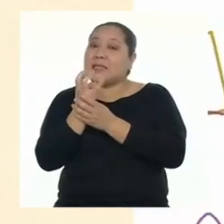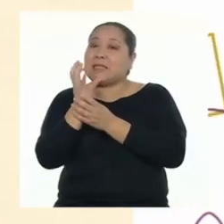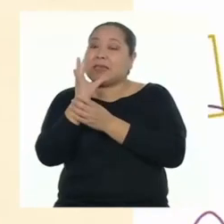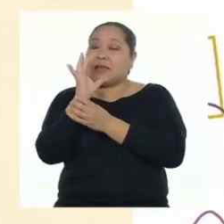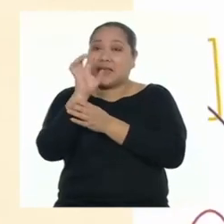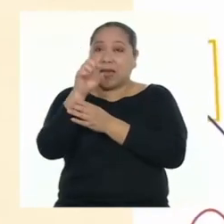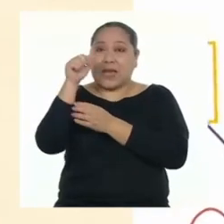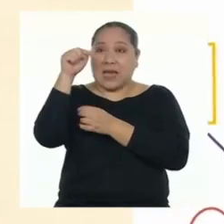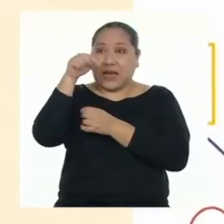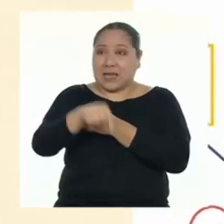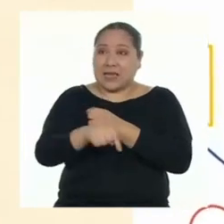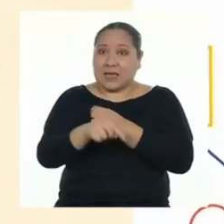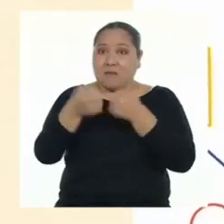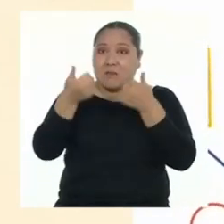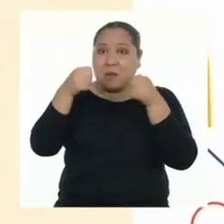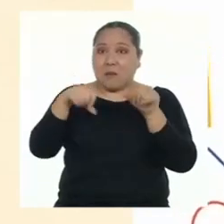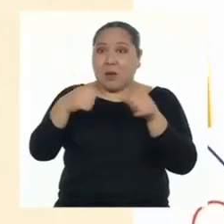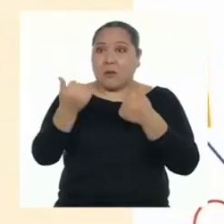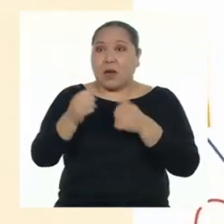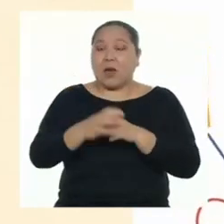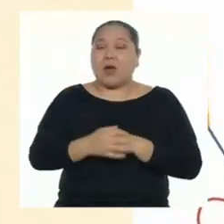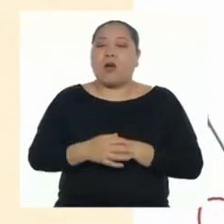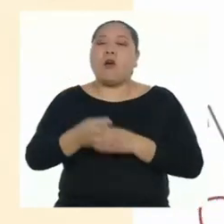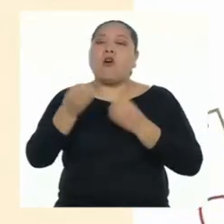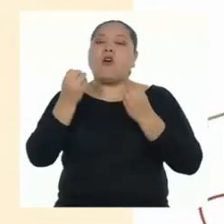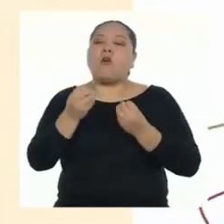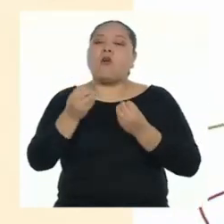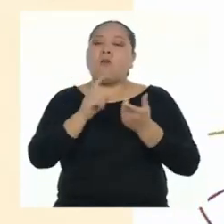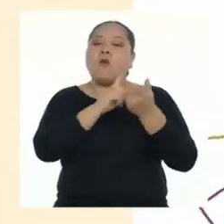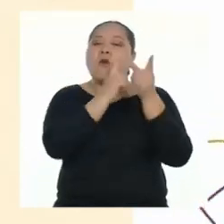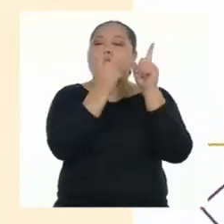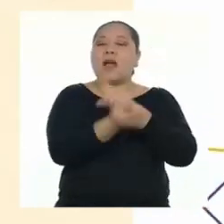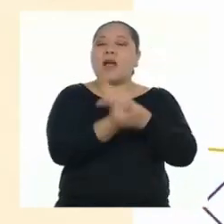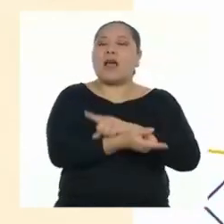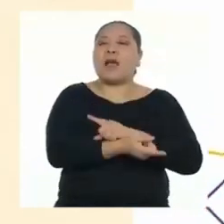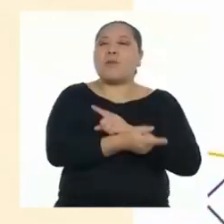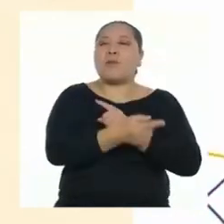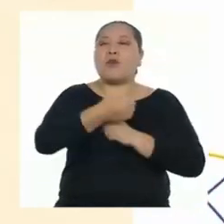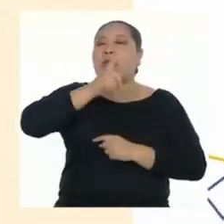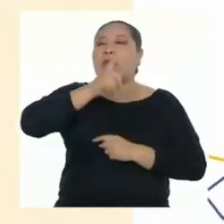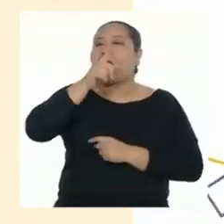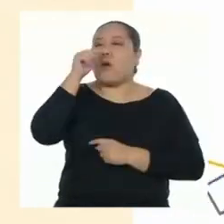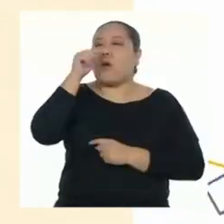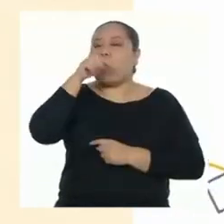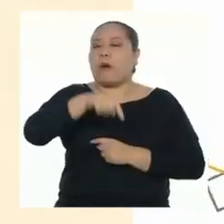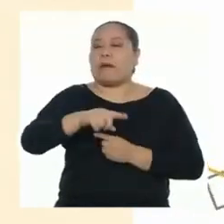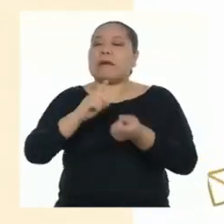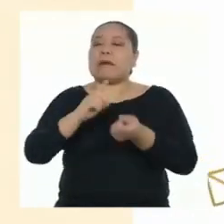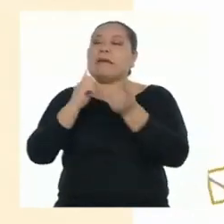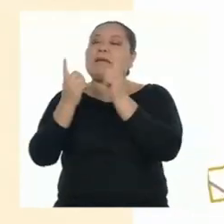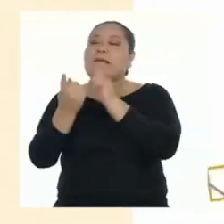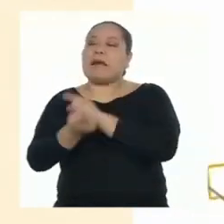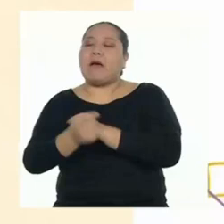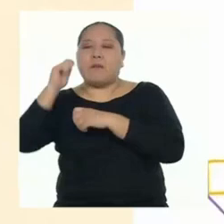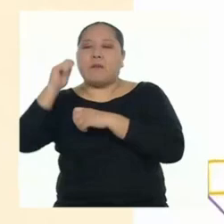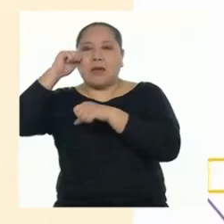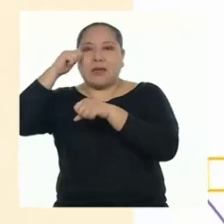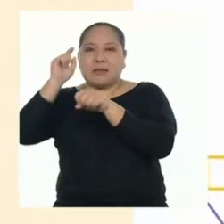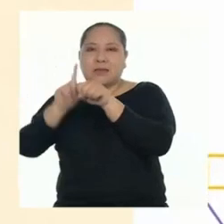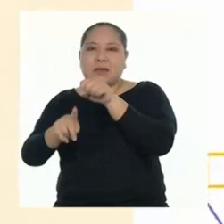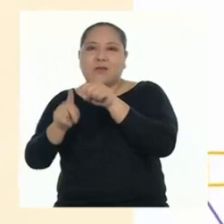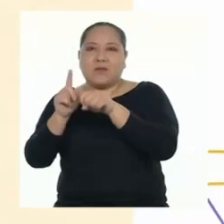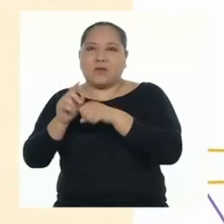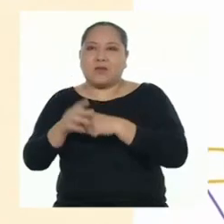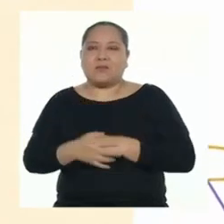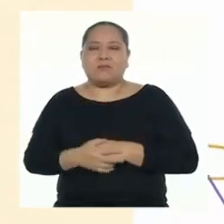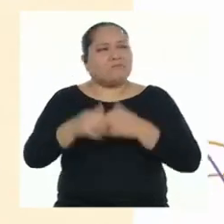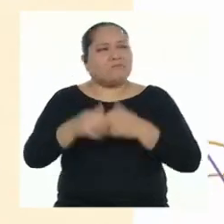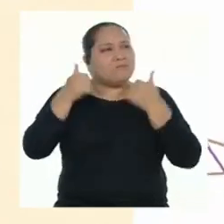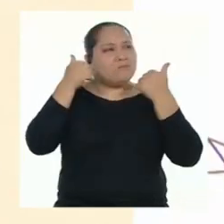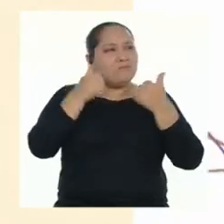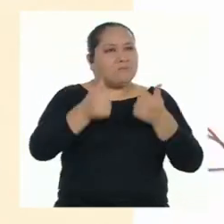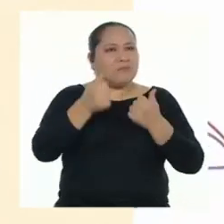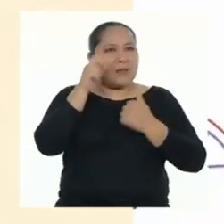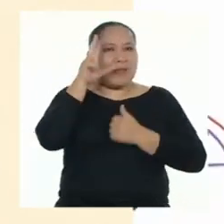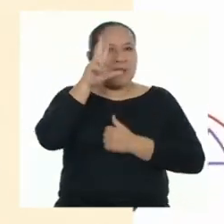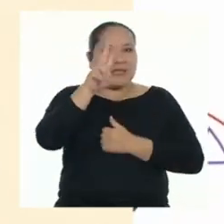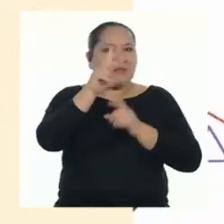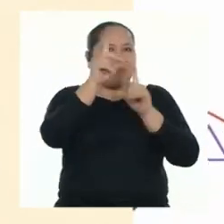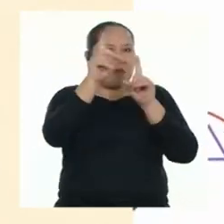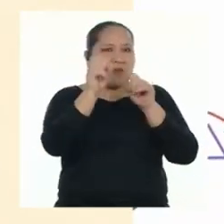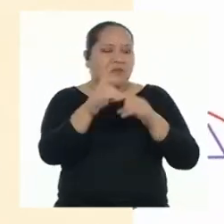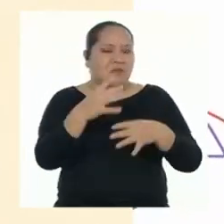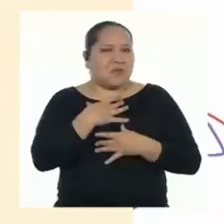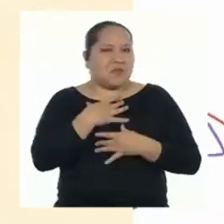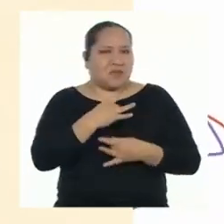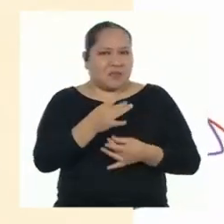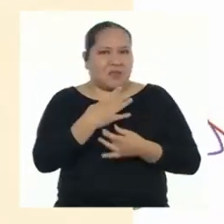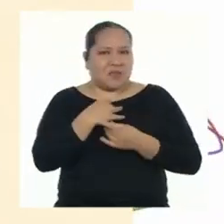cómo influyen las muestras de agua en el crecimiento de las raíces de la cebolla? Bien, Rodrigo, las 3 preguntas son